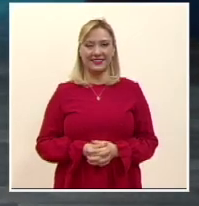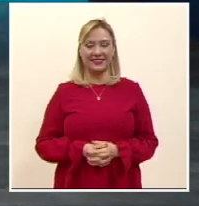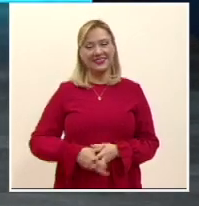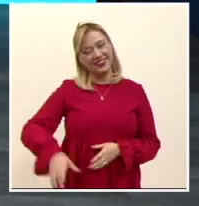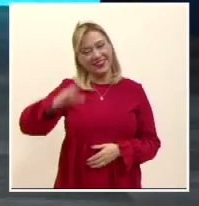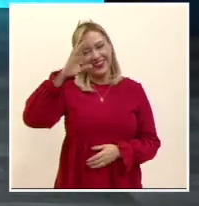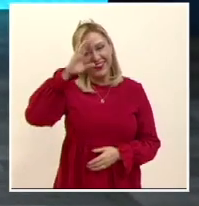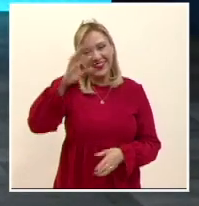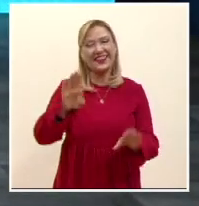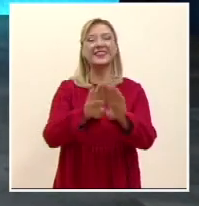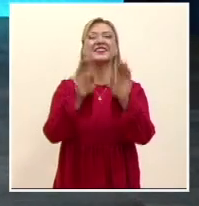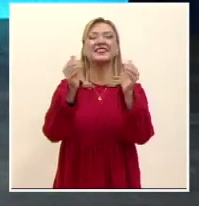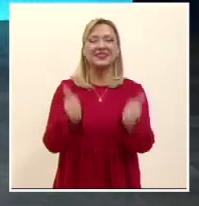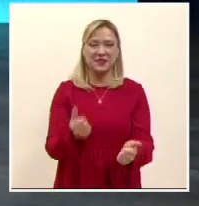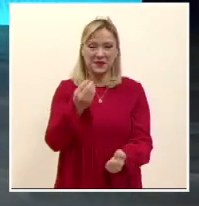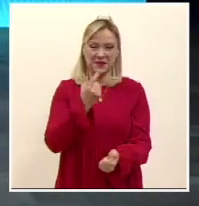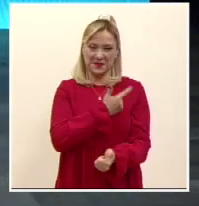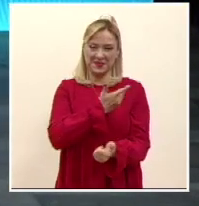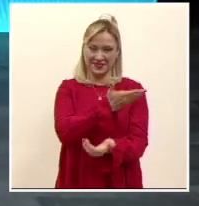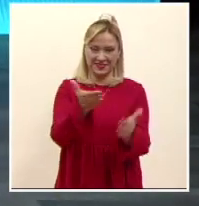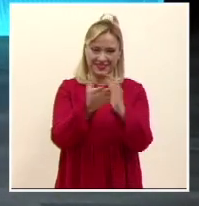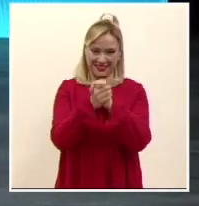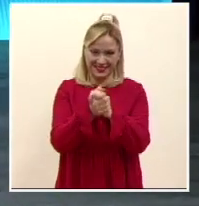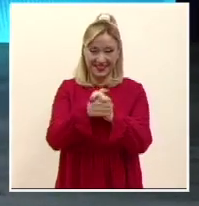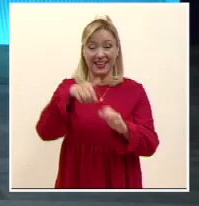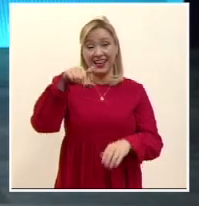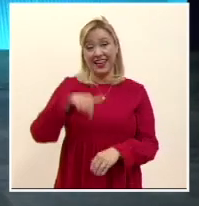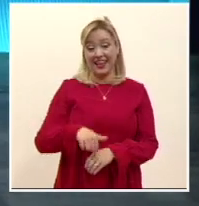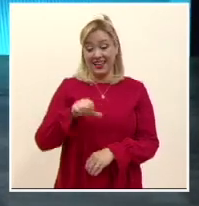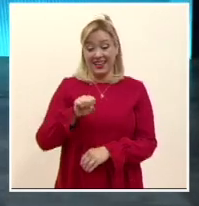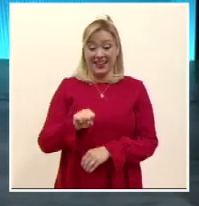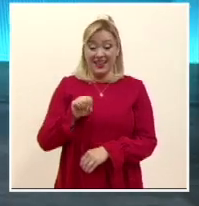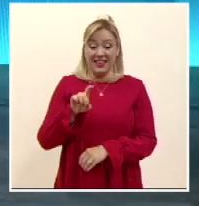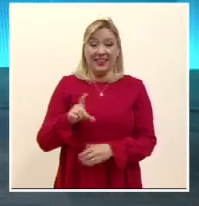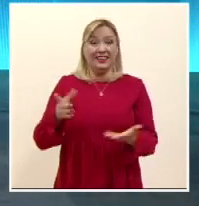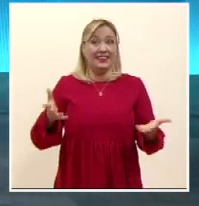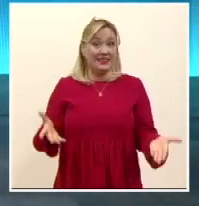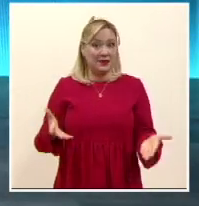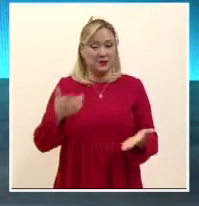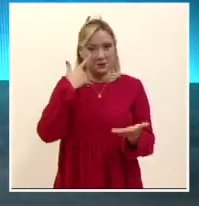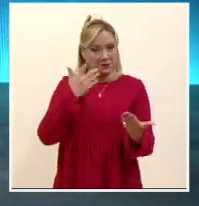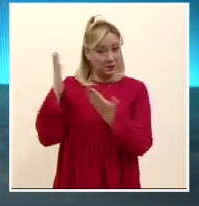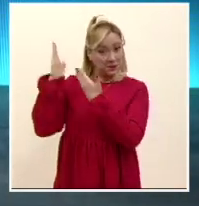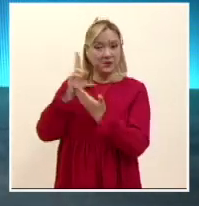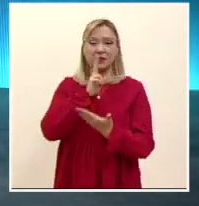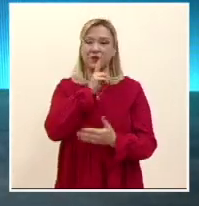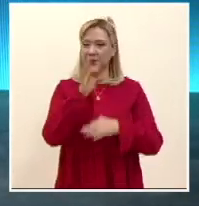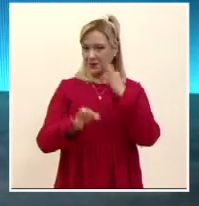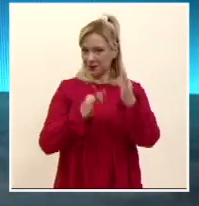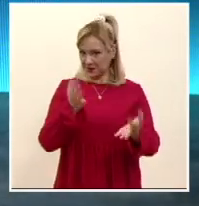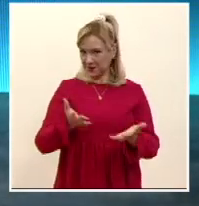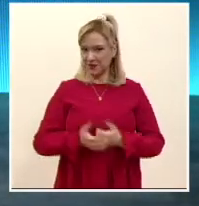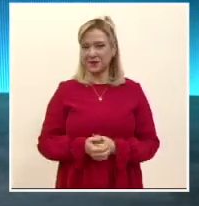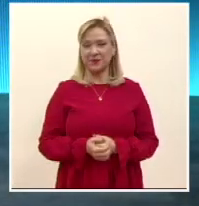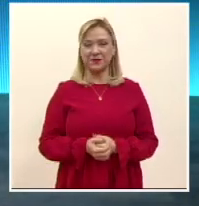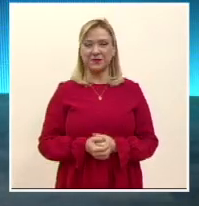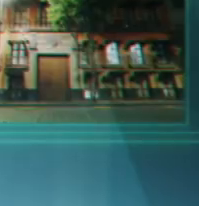¿Qué tal? ¿Cómo le va? Qué gusto saludarle este fin de semana y estas son las noticias.